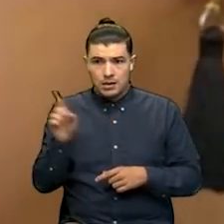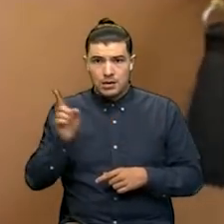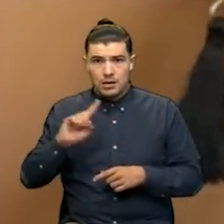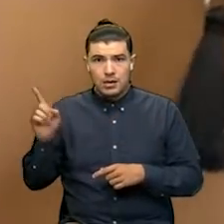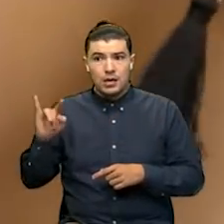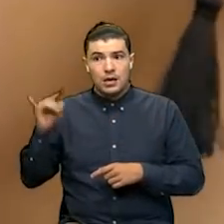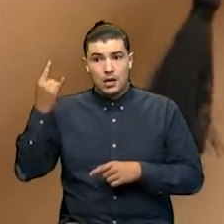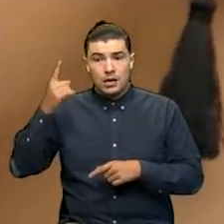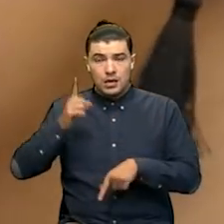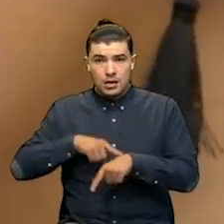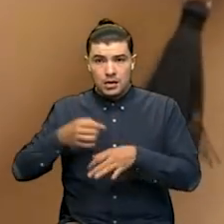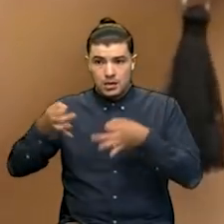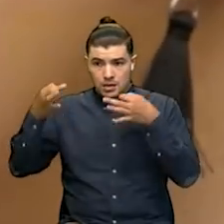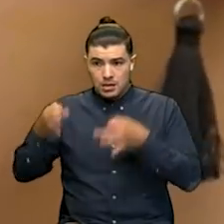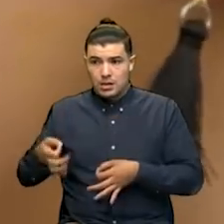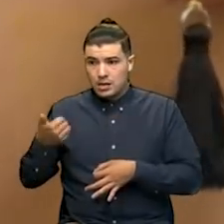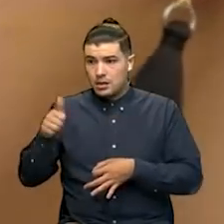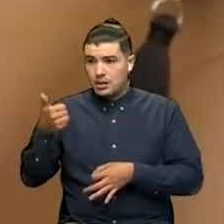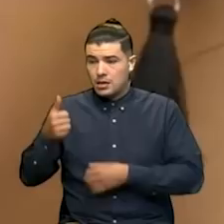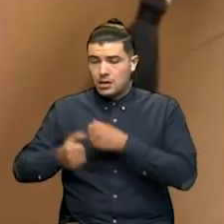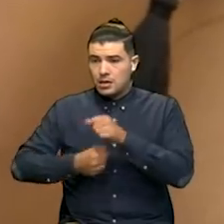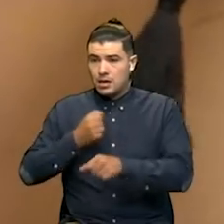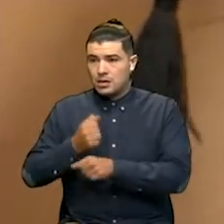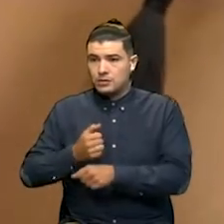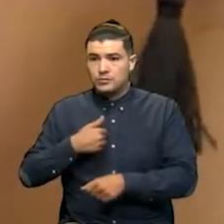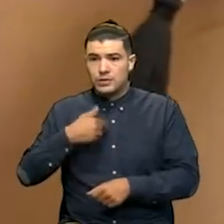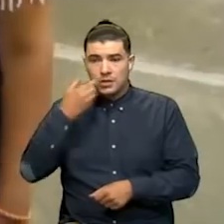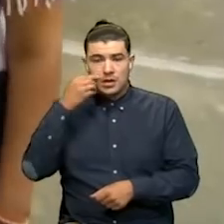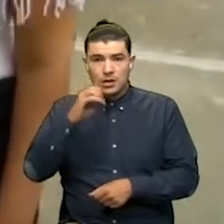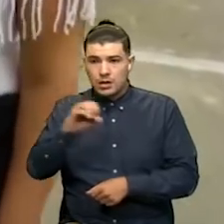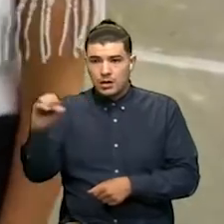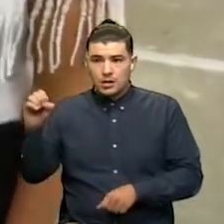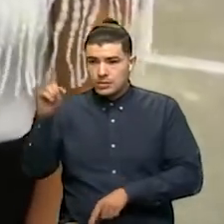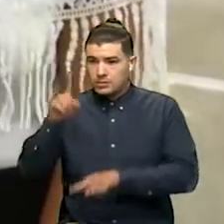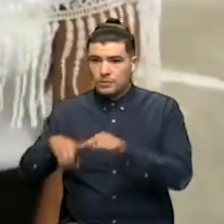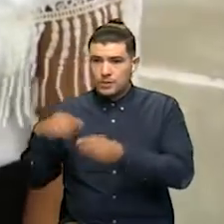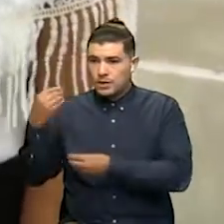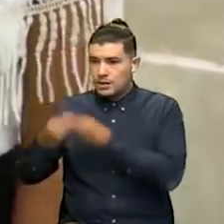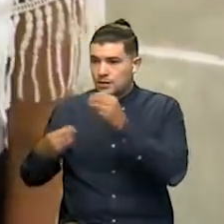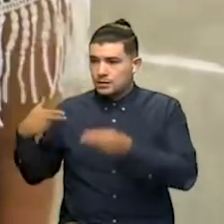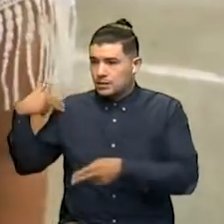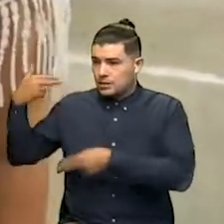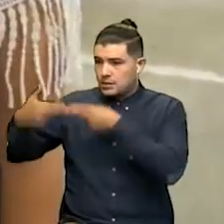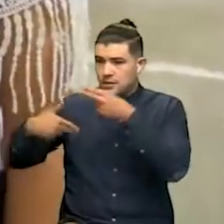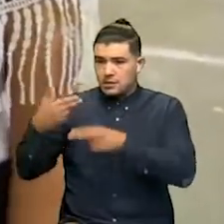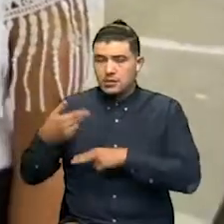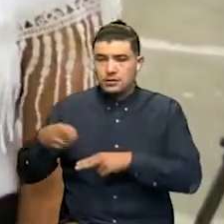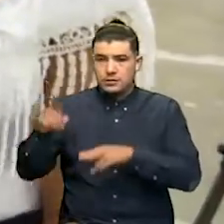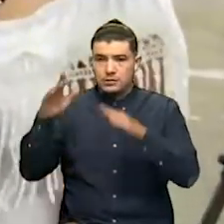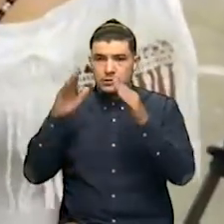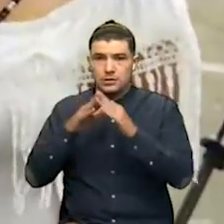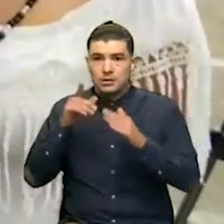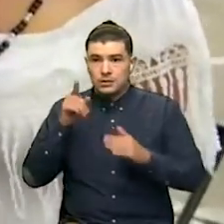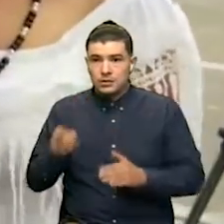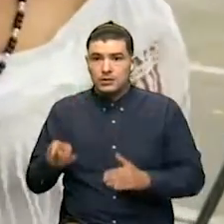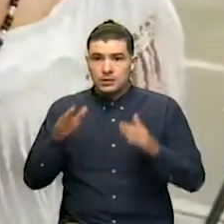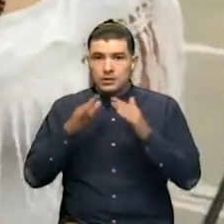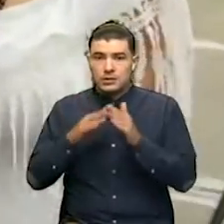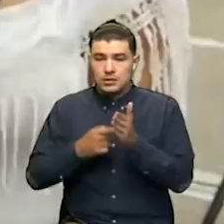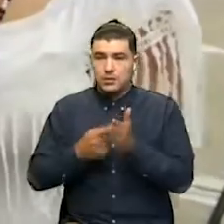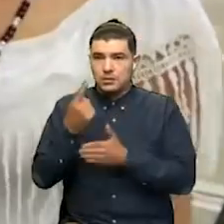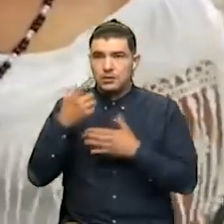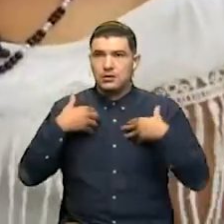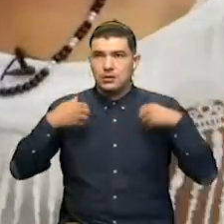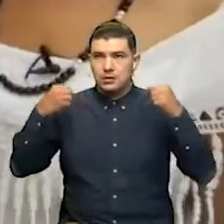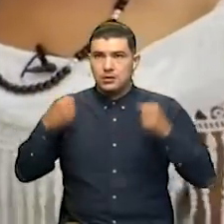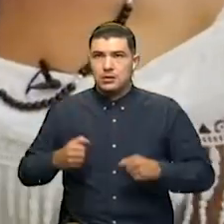llega a cumplir 10 años de fallecido mi abuelo y no se ha podido hacer la sucesión de la vivienda, esa vivienda automáticamente pasa